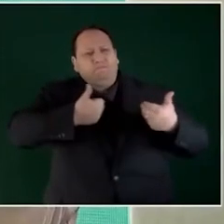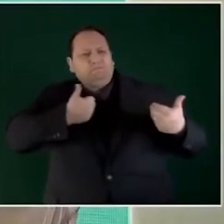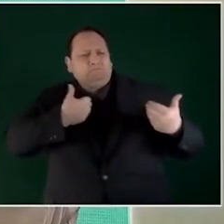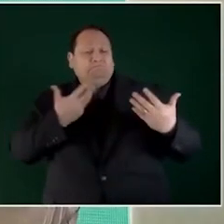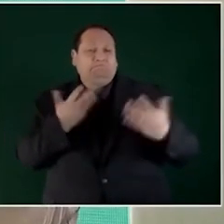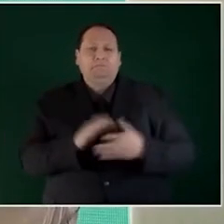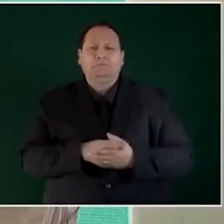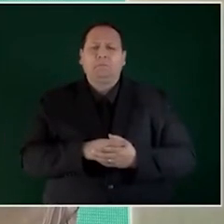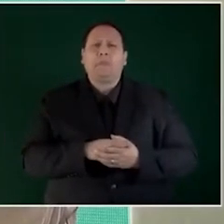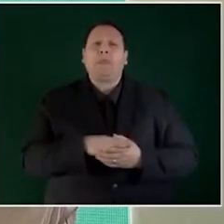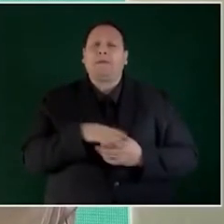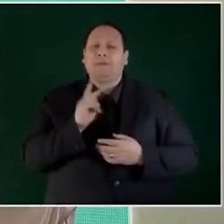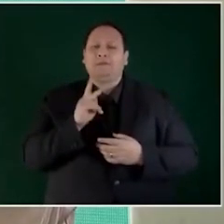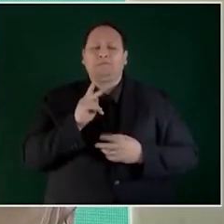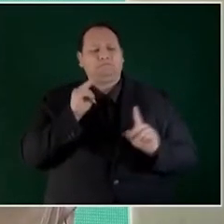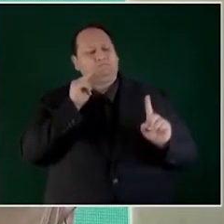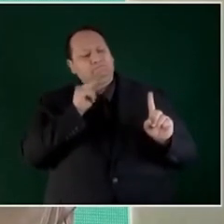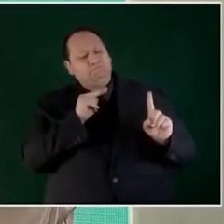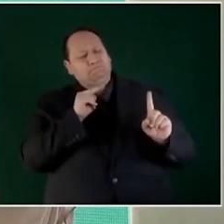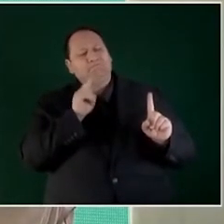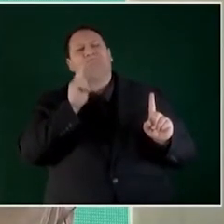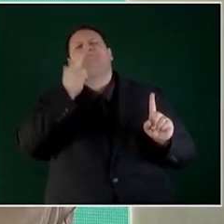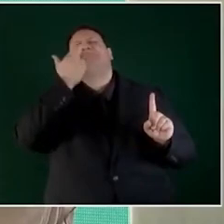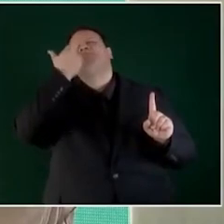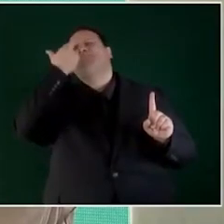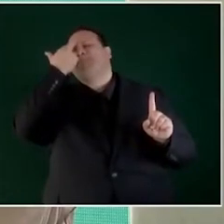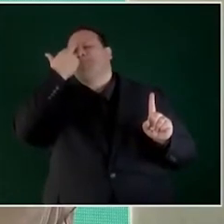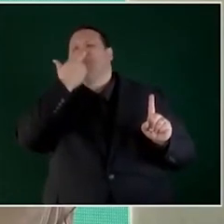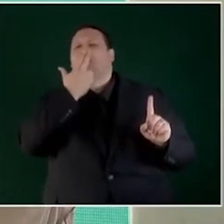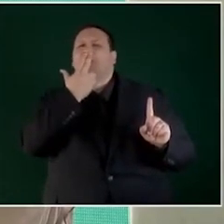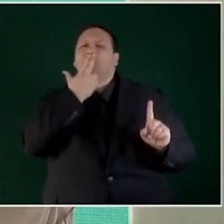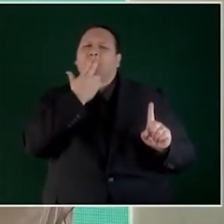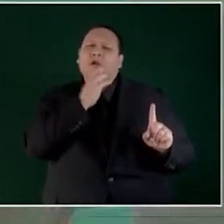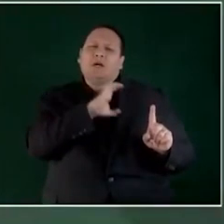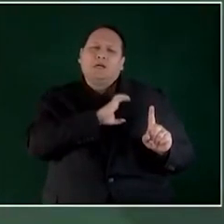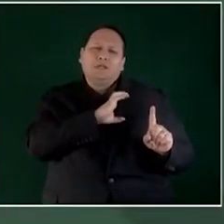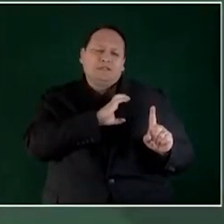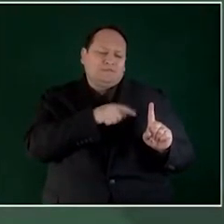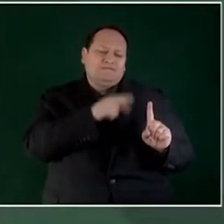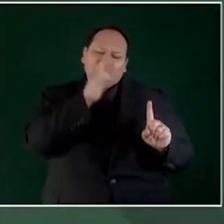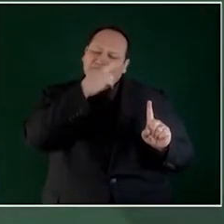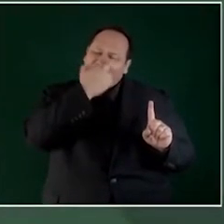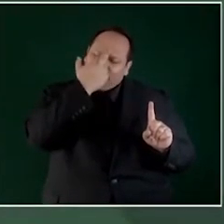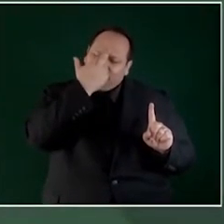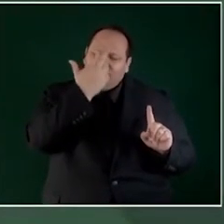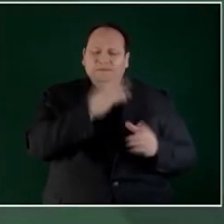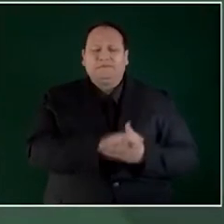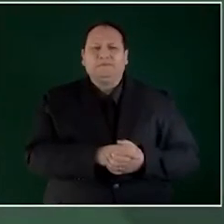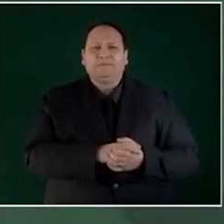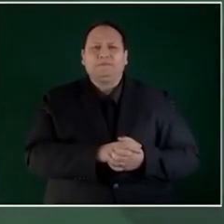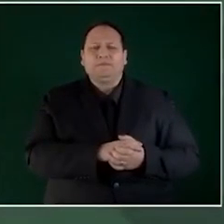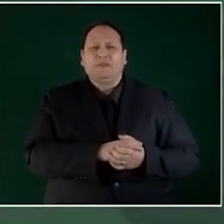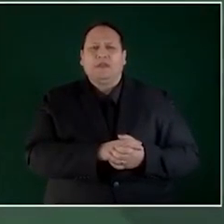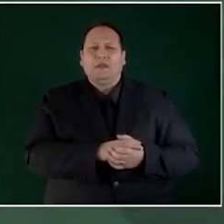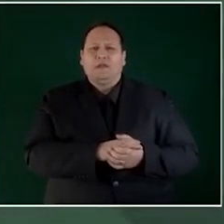pero la recordamos con afecto, con cariño, y